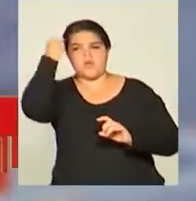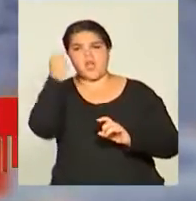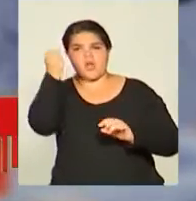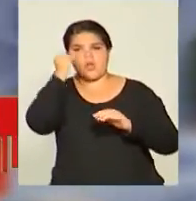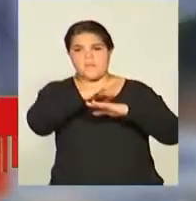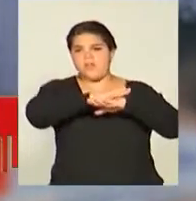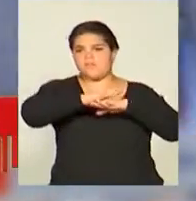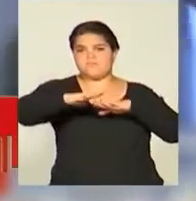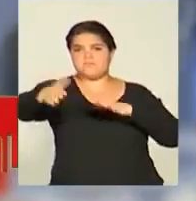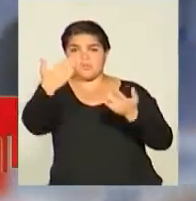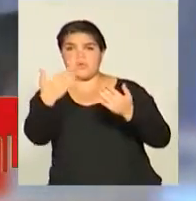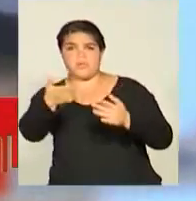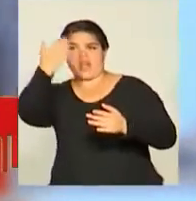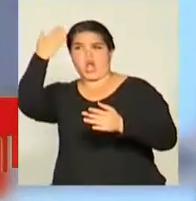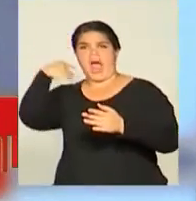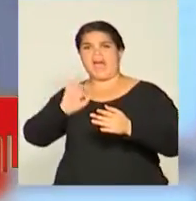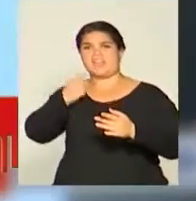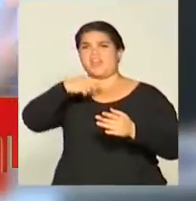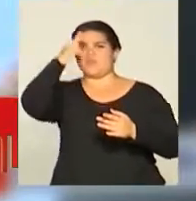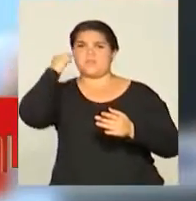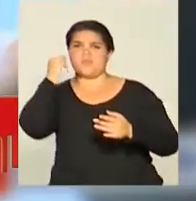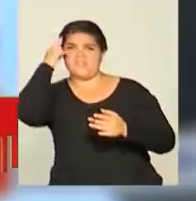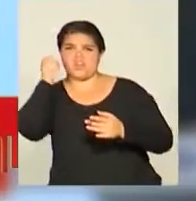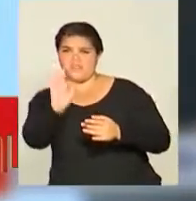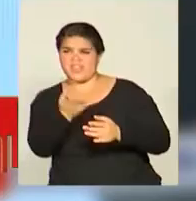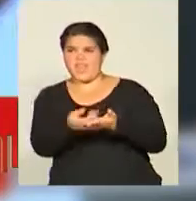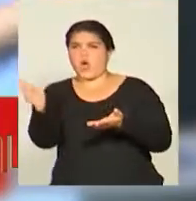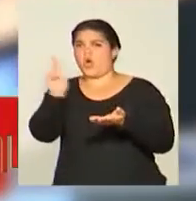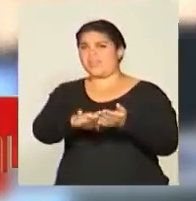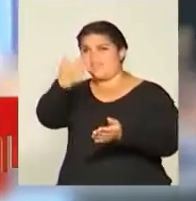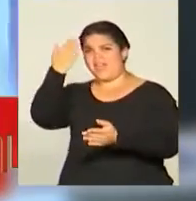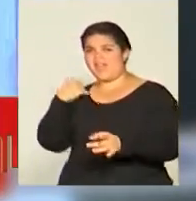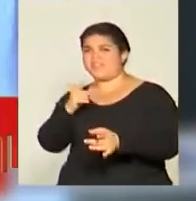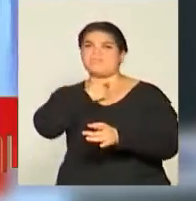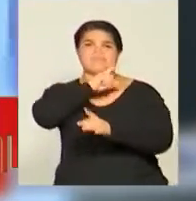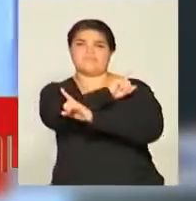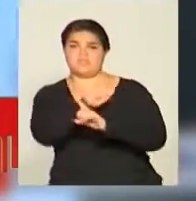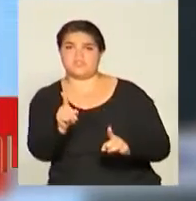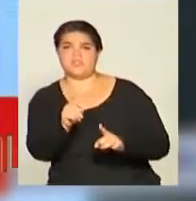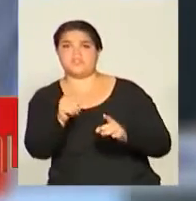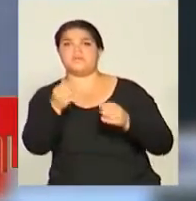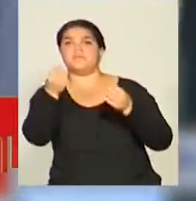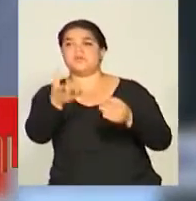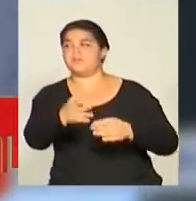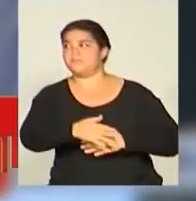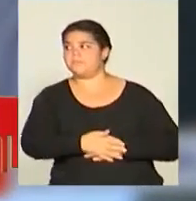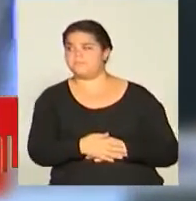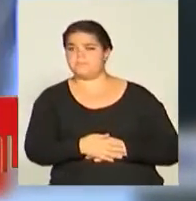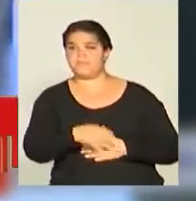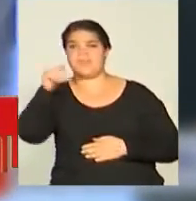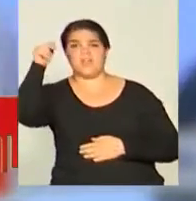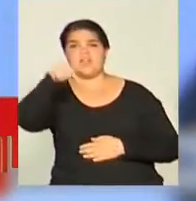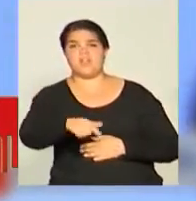una vuelta a los 90. Claro. Entonces, desde ese punto de vista es bastante auspicioso porque no tiene